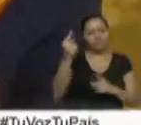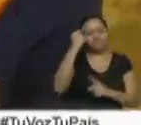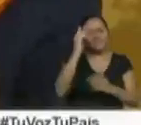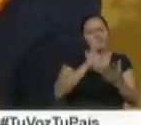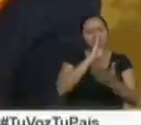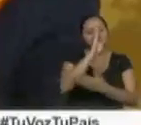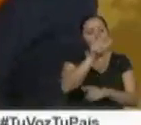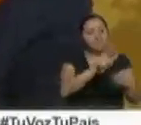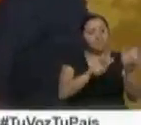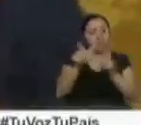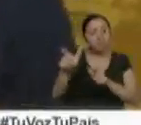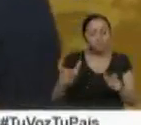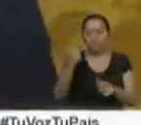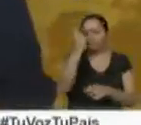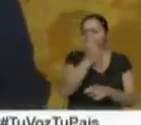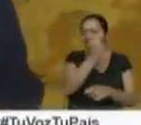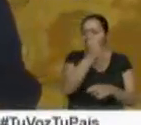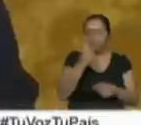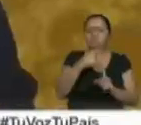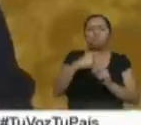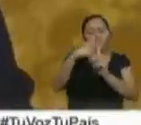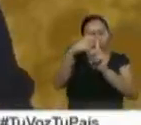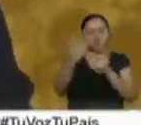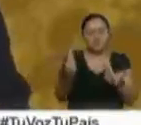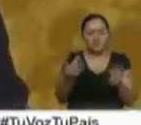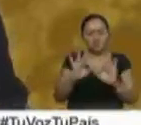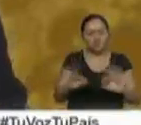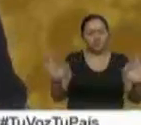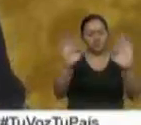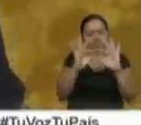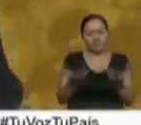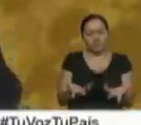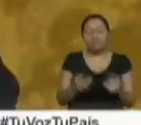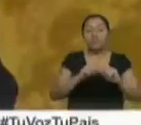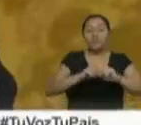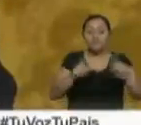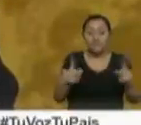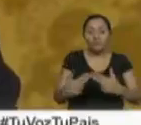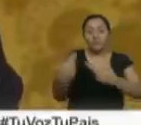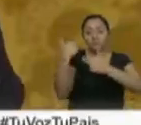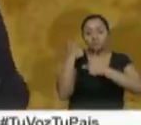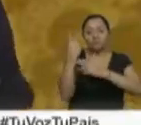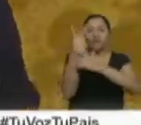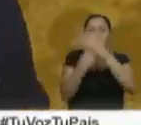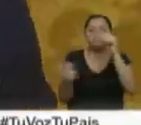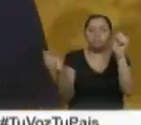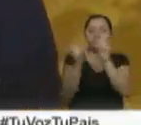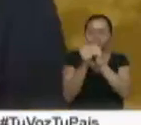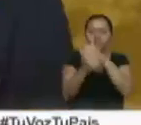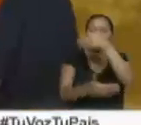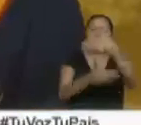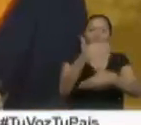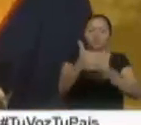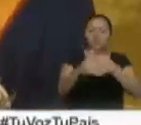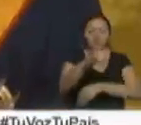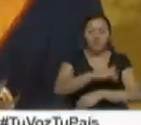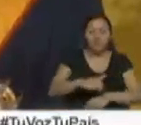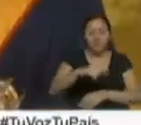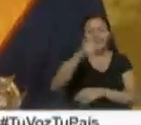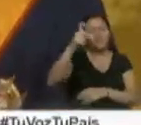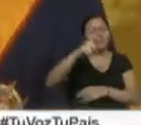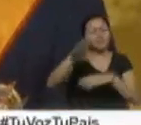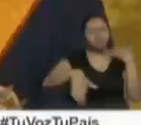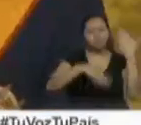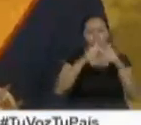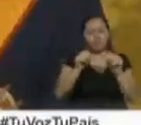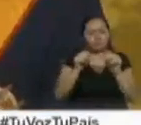una ciudadanía crítica, propositiva y deliberante. La corresponsabilidad en los procesos democráticos requiere